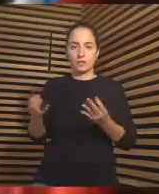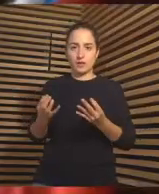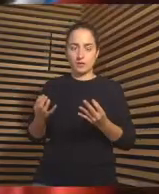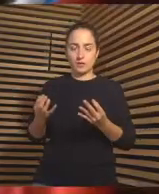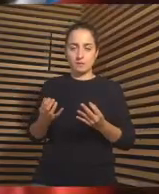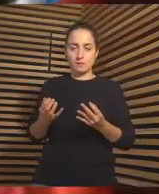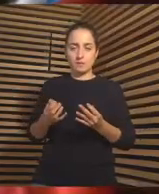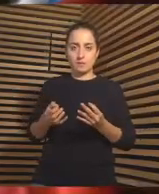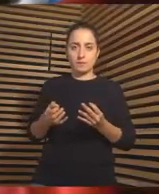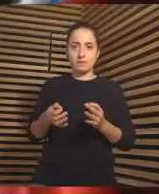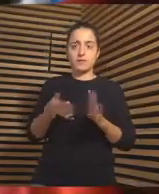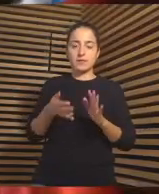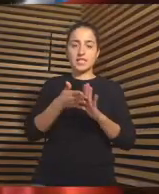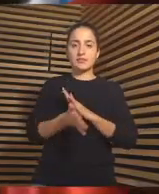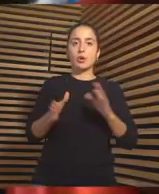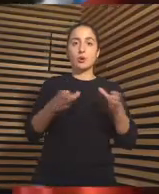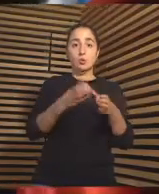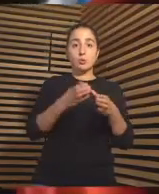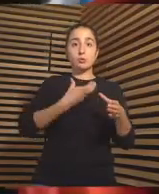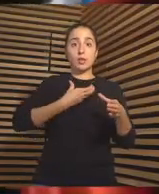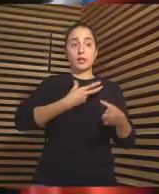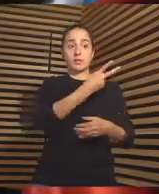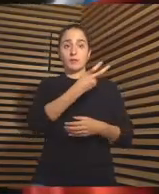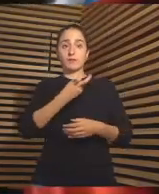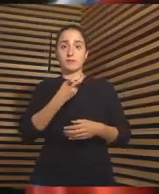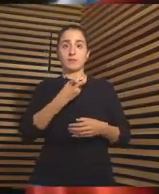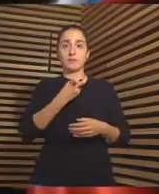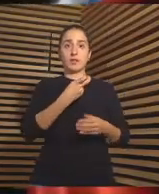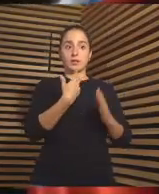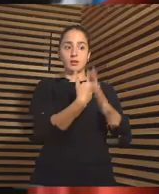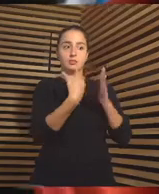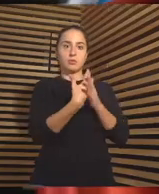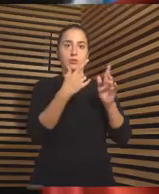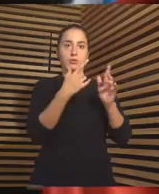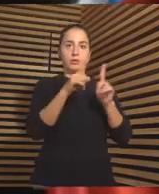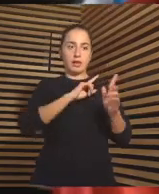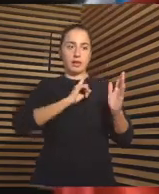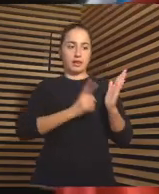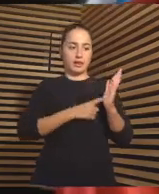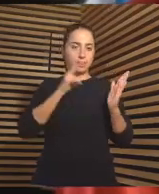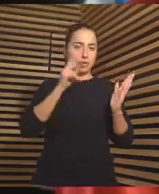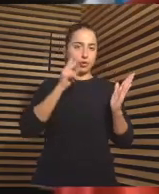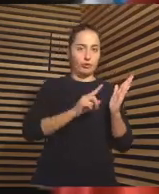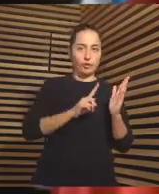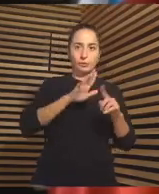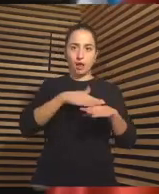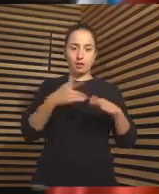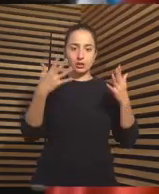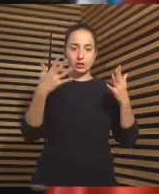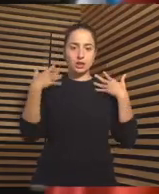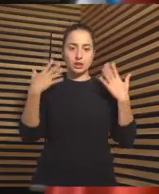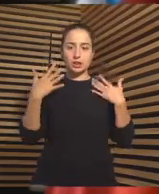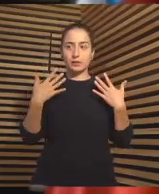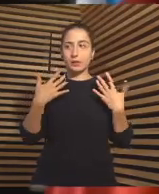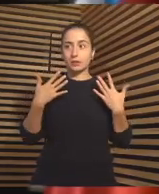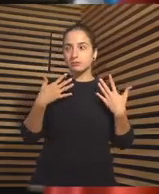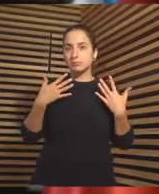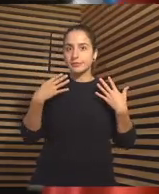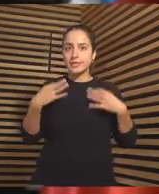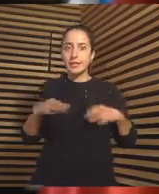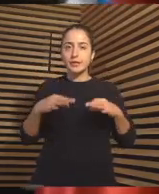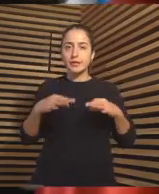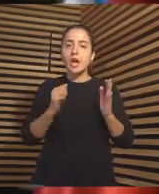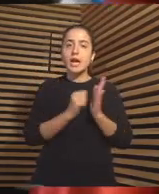técnicos municipales a decirnos que no encuentran base legal para negar una autorización de una terraza, es tan sencillo como irse al artículo 7